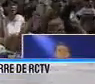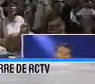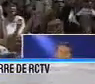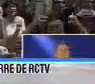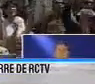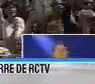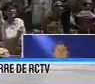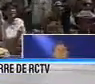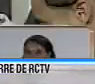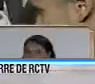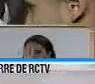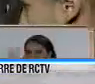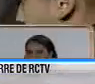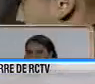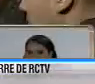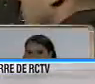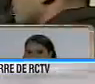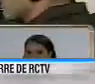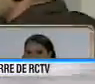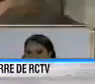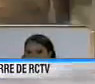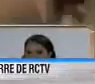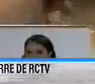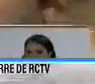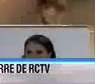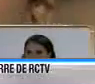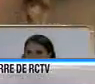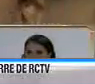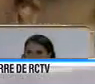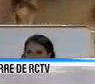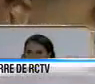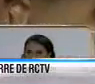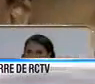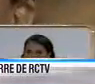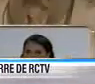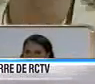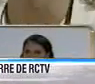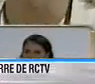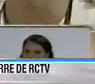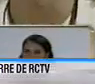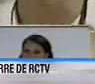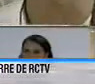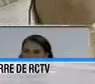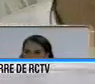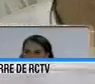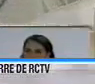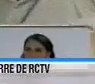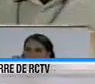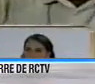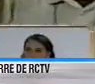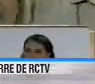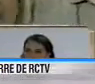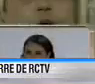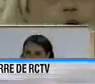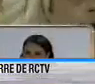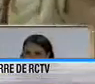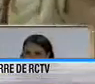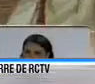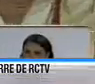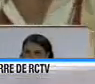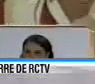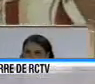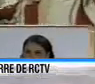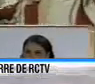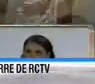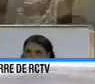más importante en la historia de Venezuela, medida del presidente Chávez que pretendía a un pueblo que en